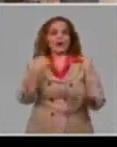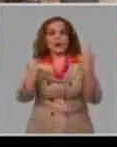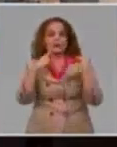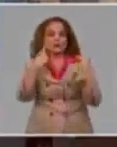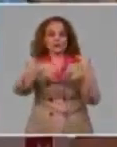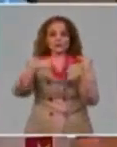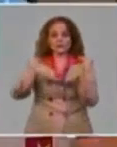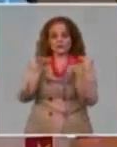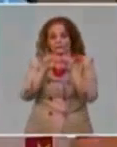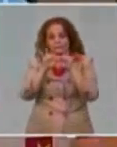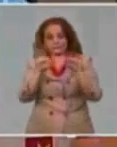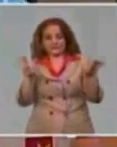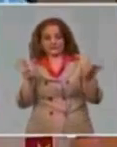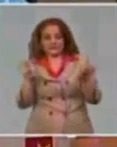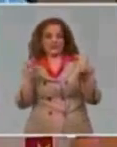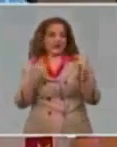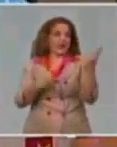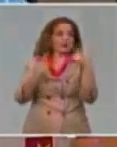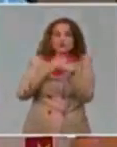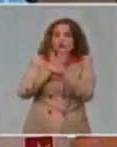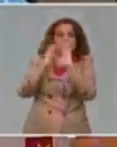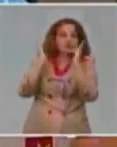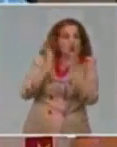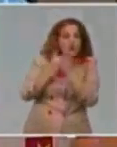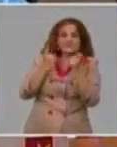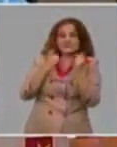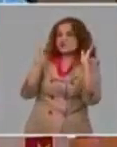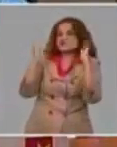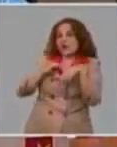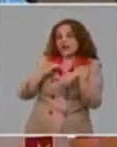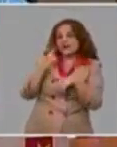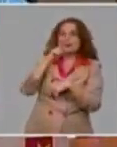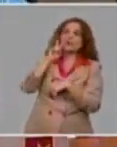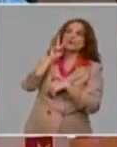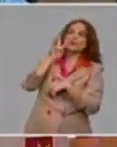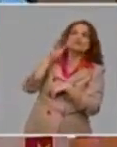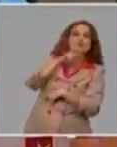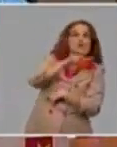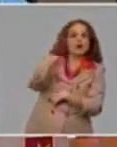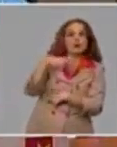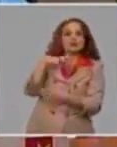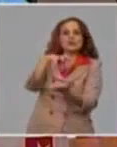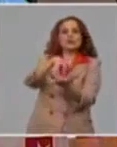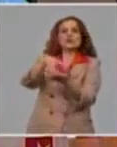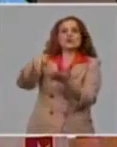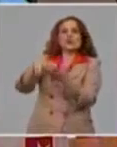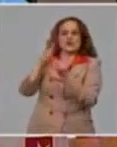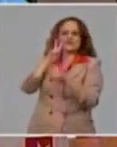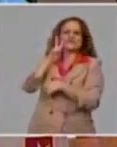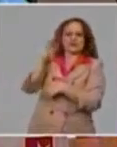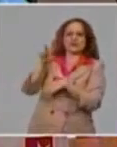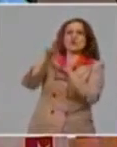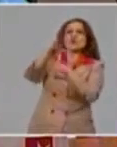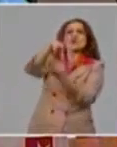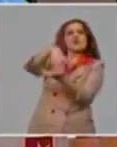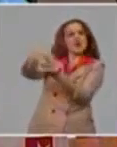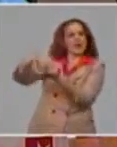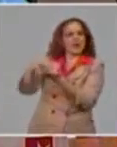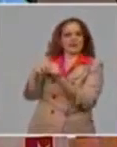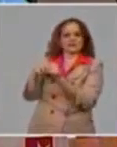necesario, hemos ido a identificar locales, hay identificados 2.572 locales en el